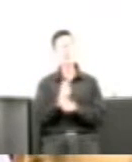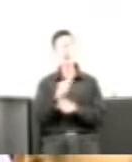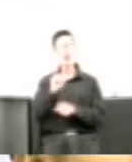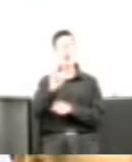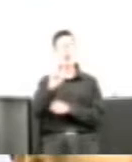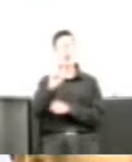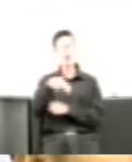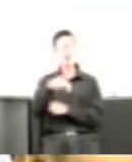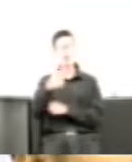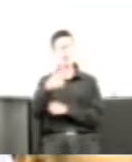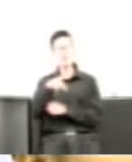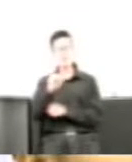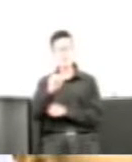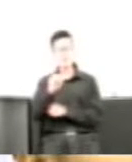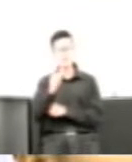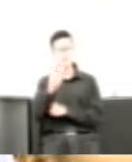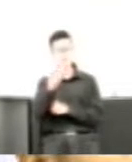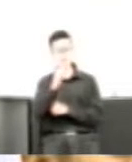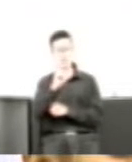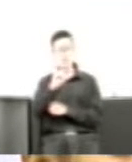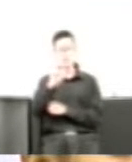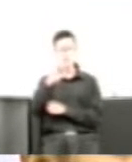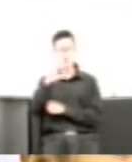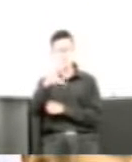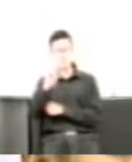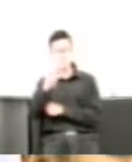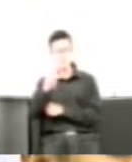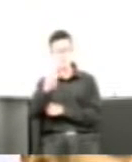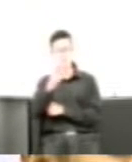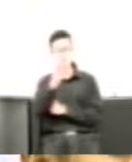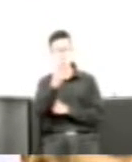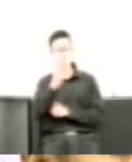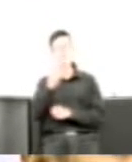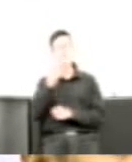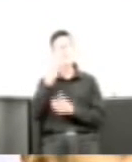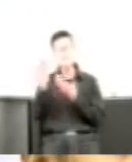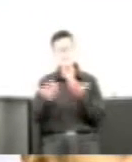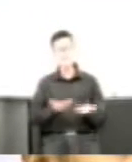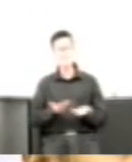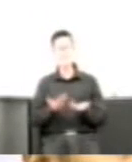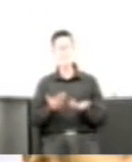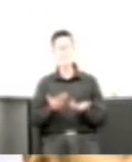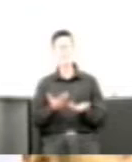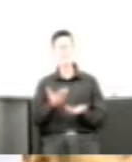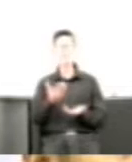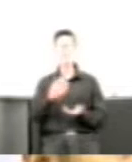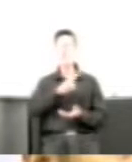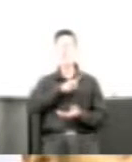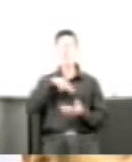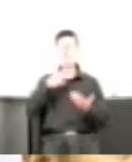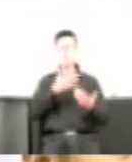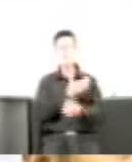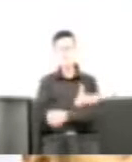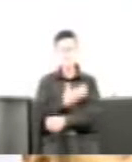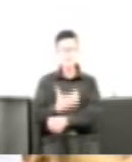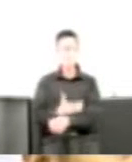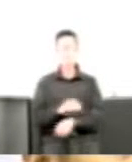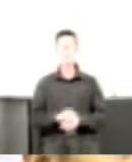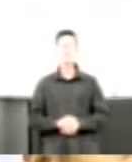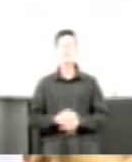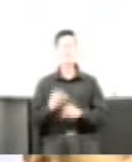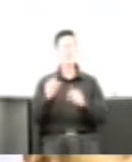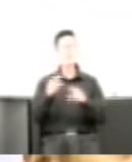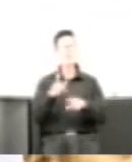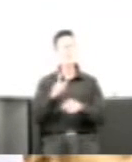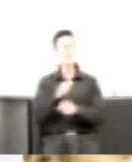Lorena Vela Cervantes, comisionada del IACIP. Ángela, bienvenida, muchísimas gracias por estar con nosotros. También el licenciado Sergio López